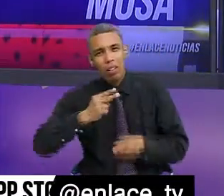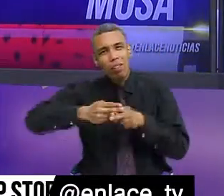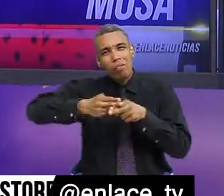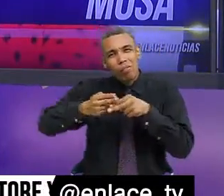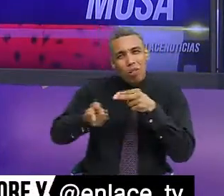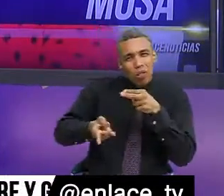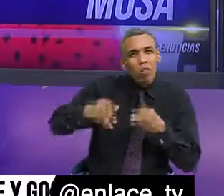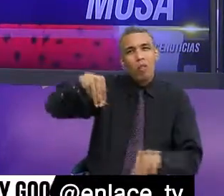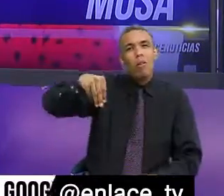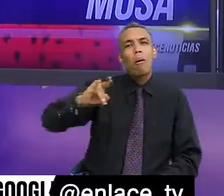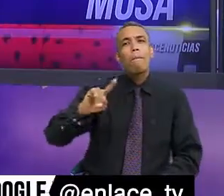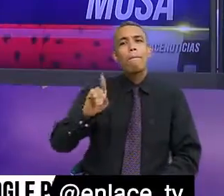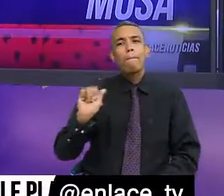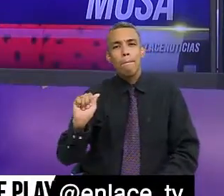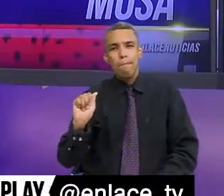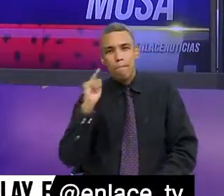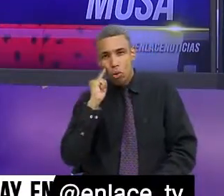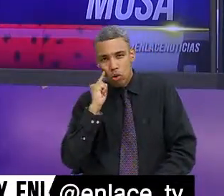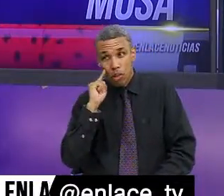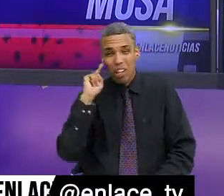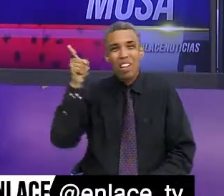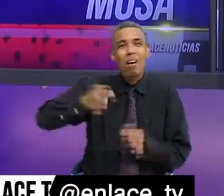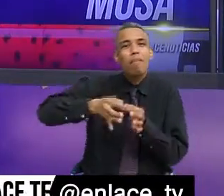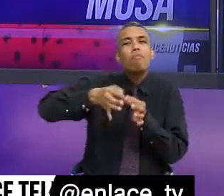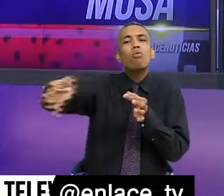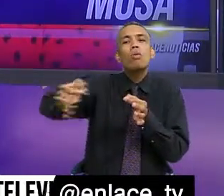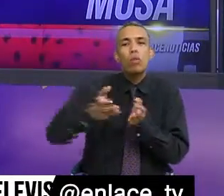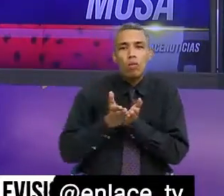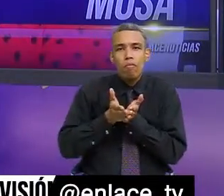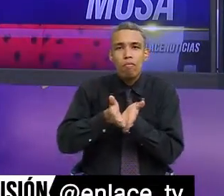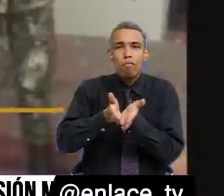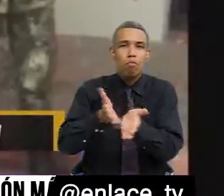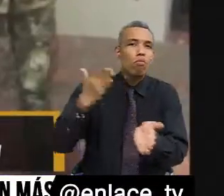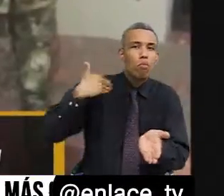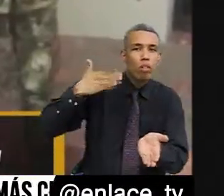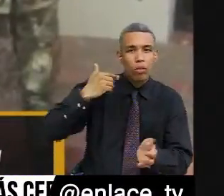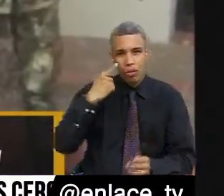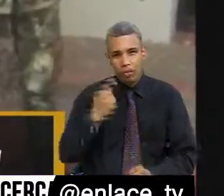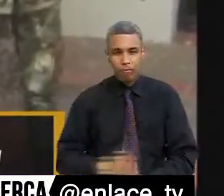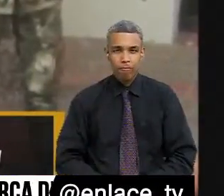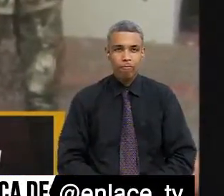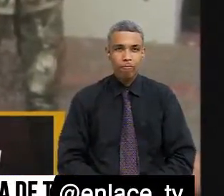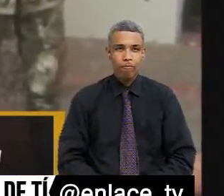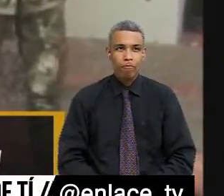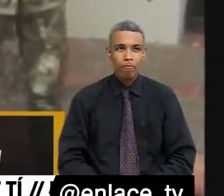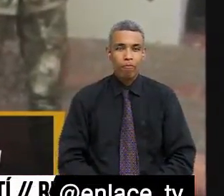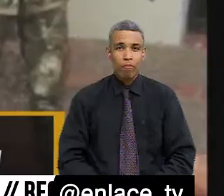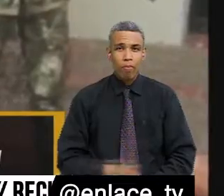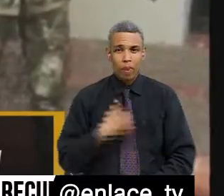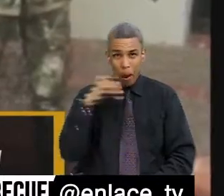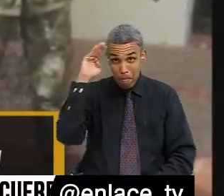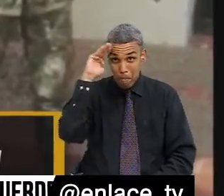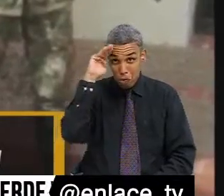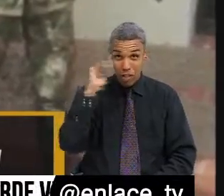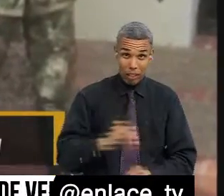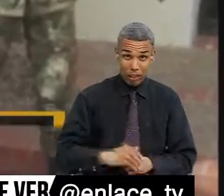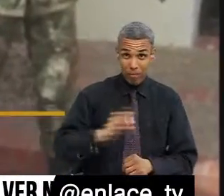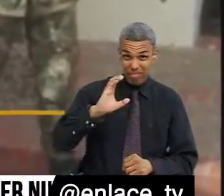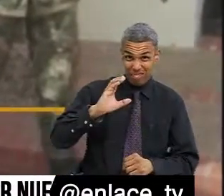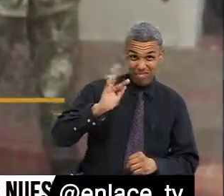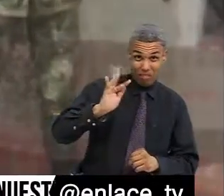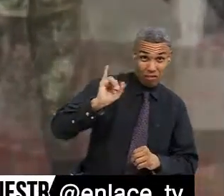barrio Bellavista del vecino municipio de Puerto Wilches, en Santander. De los 4 allanamientos adelantados por Policía Judicial del Cuerpo Técnico